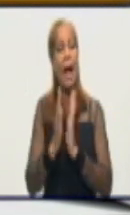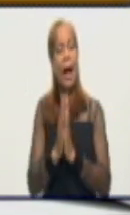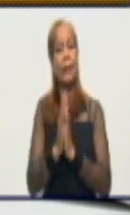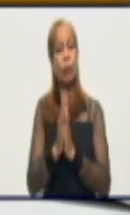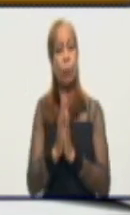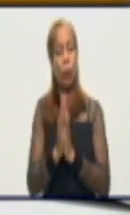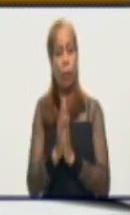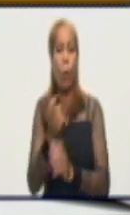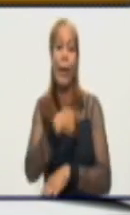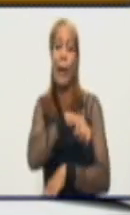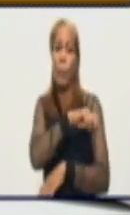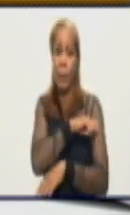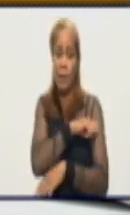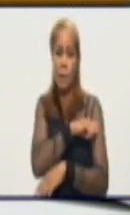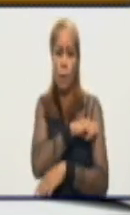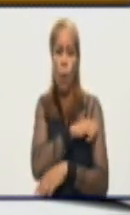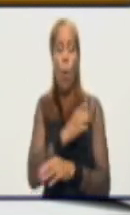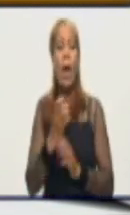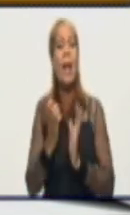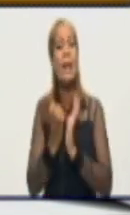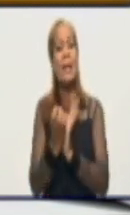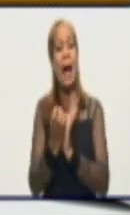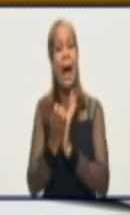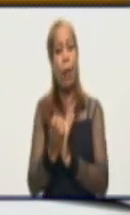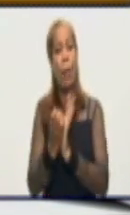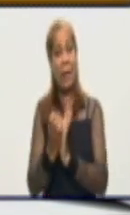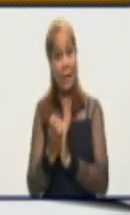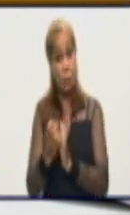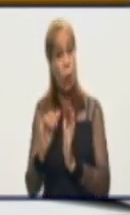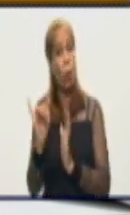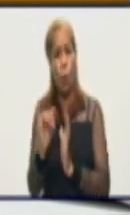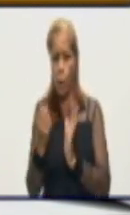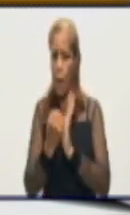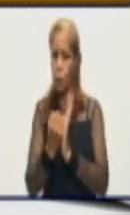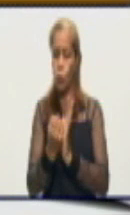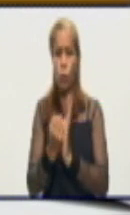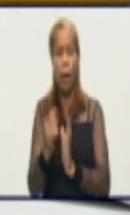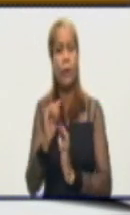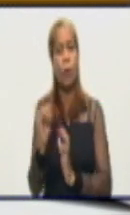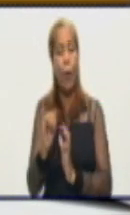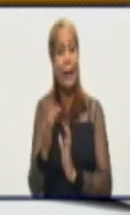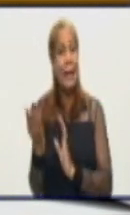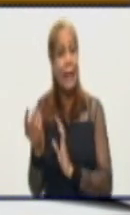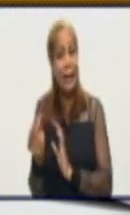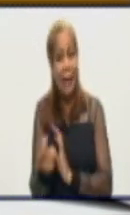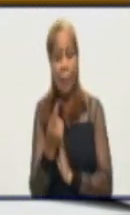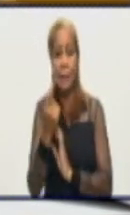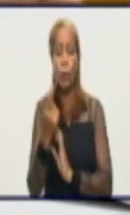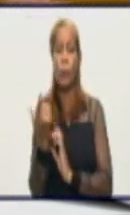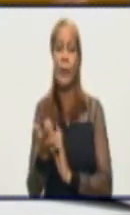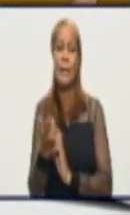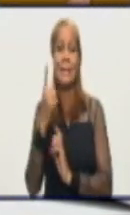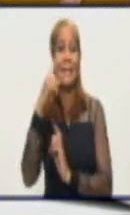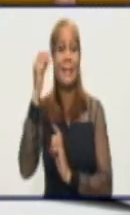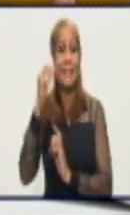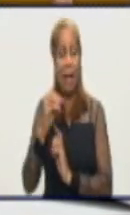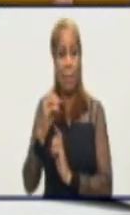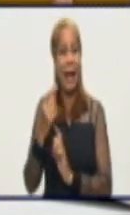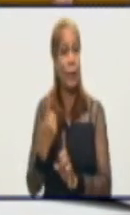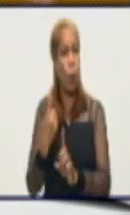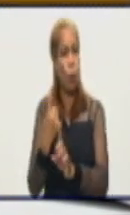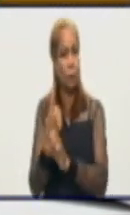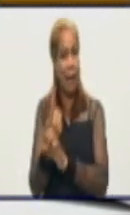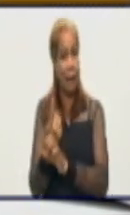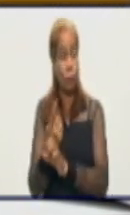cooperación, que si en los casos en los que se decida que el contacto de sospechoso, que debe ser la categoría que más se queda en la